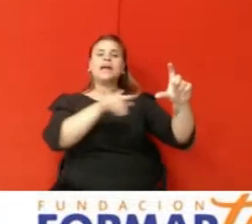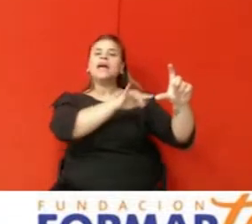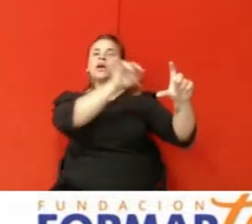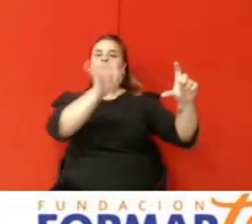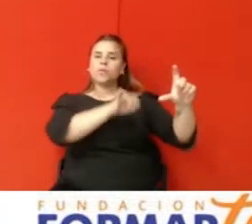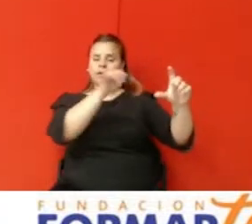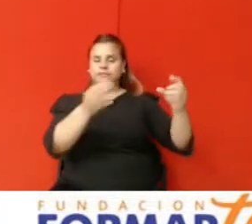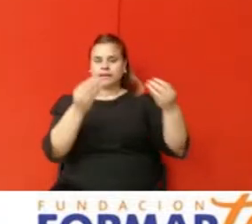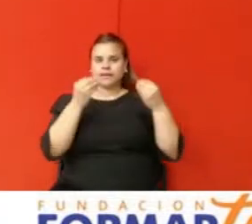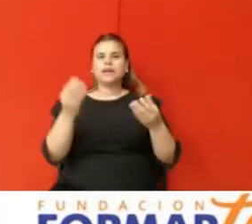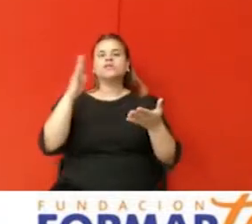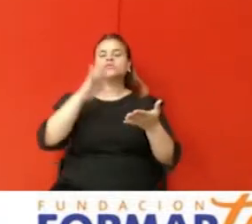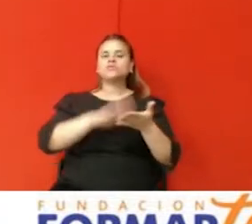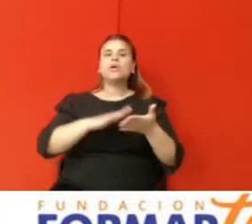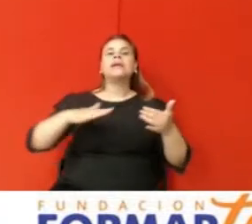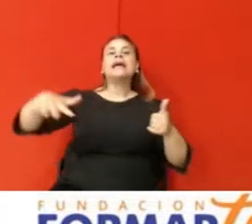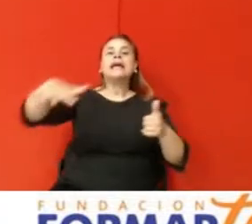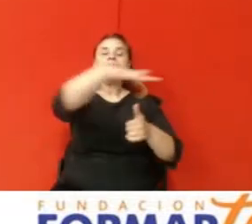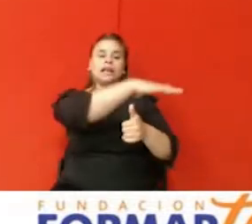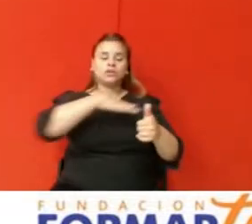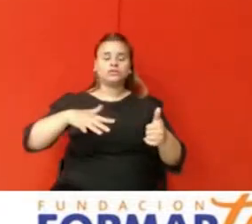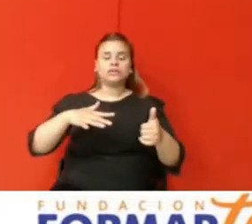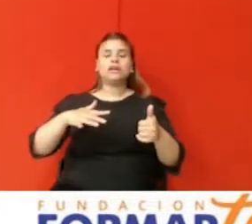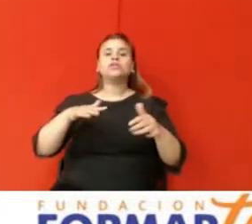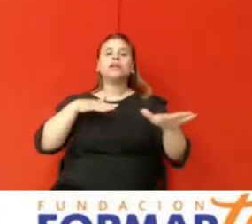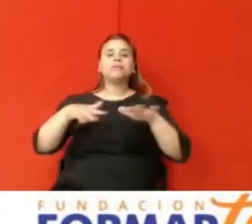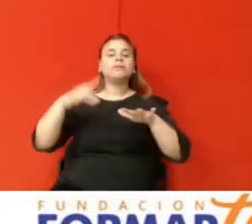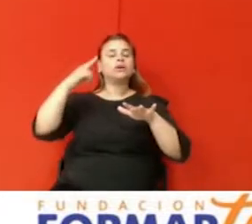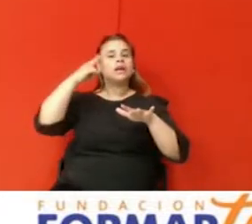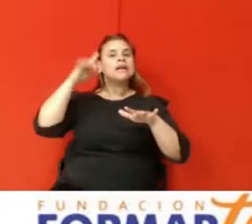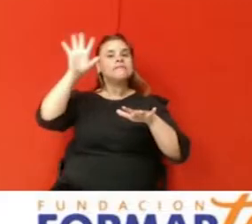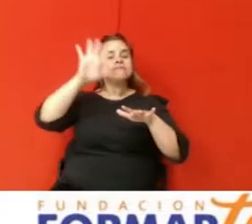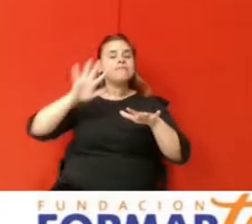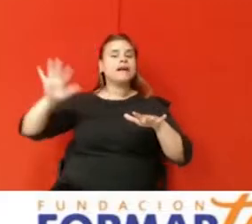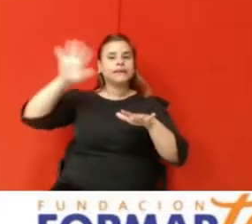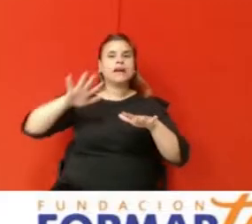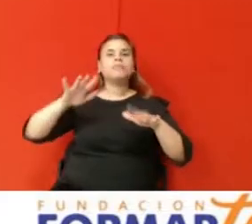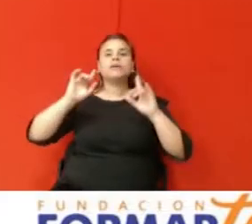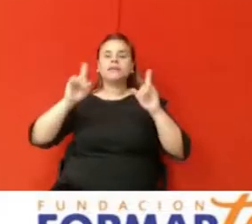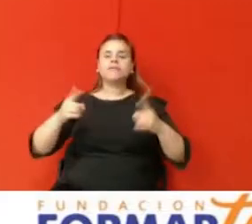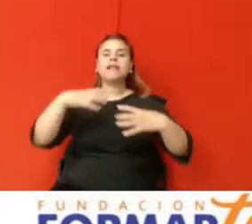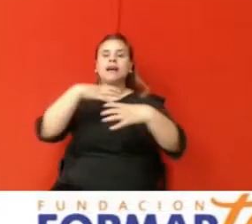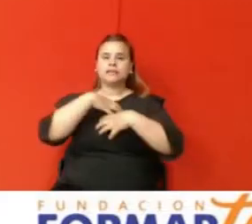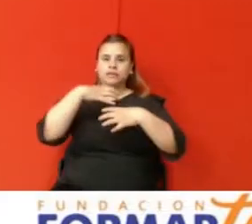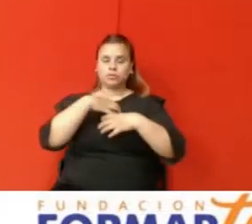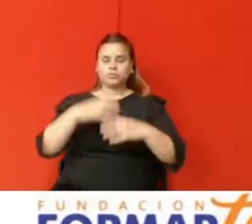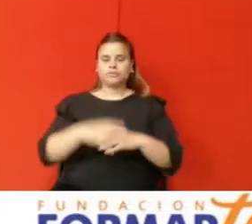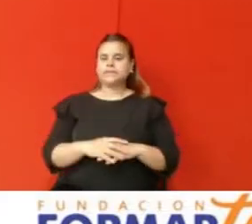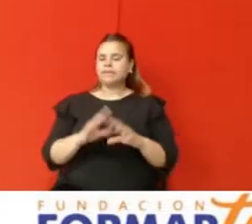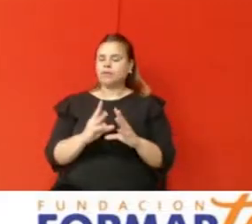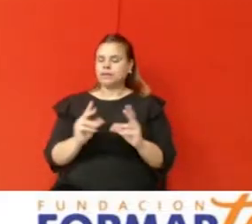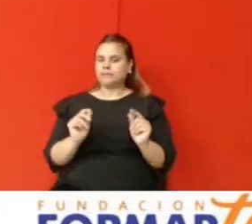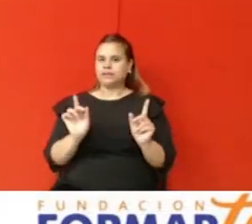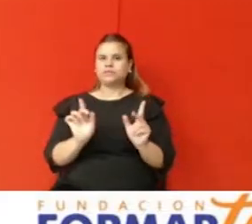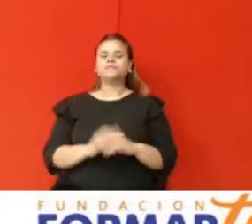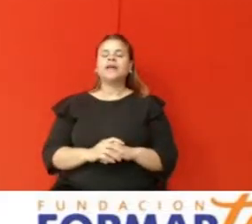el campo de representación, o sea, la imagen que se tiene y la actitud. Ahora vamos a ir leyendo y con eso ya voy terminando, doctor. Y